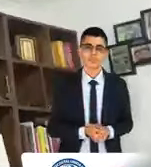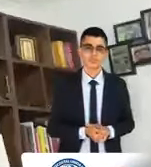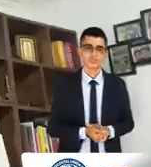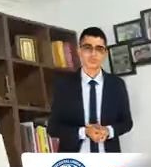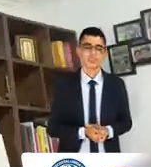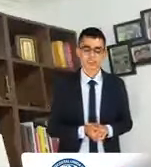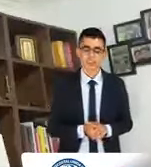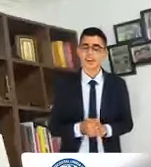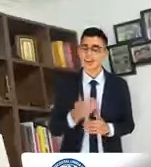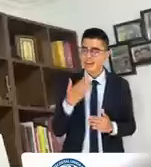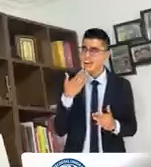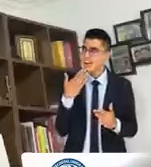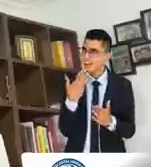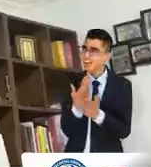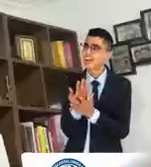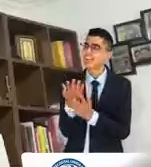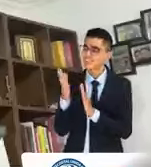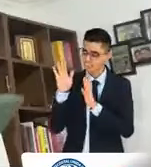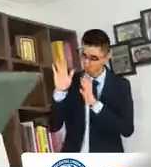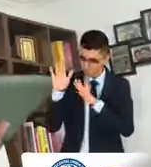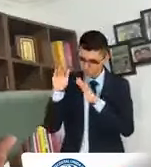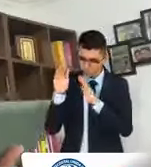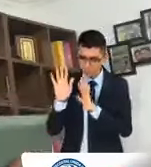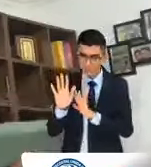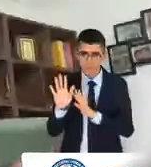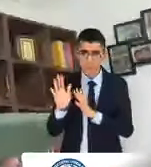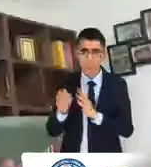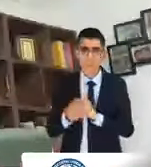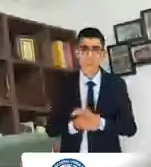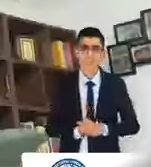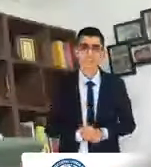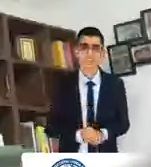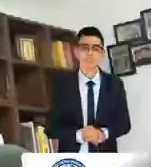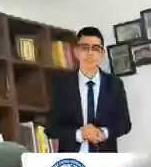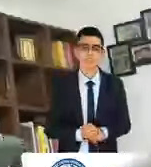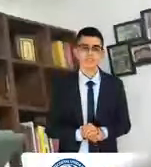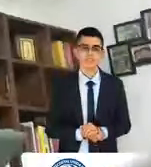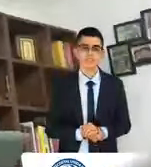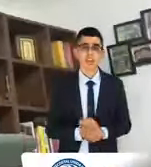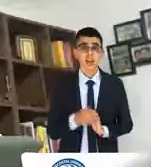así? Usted habrá escuchado de la historia